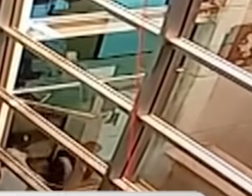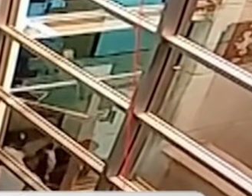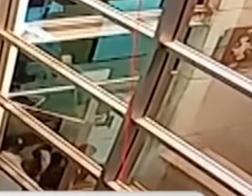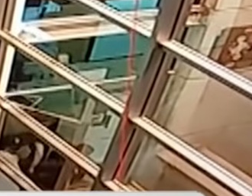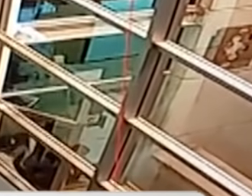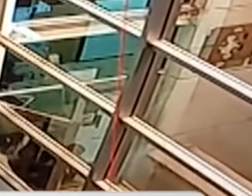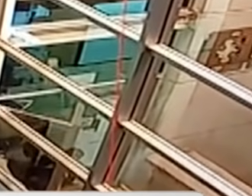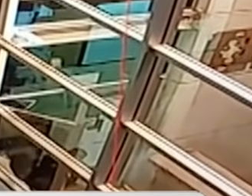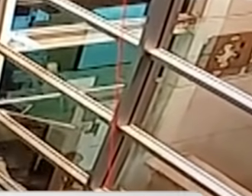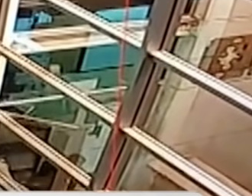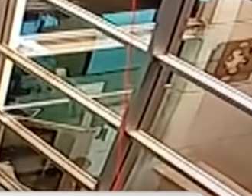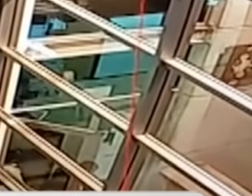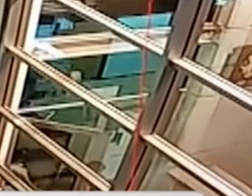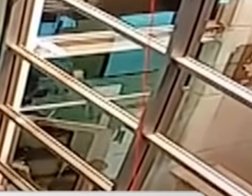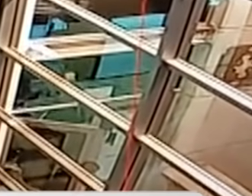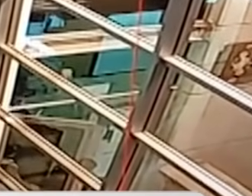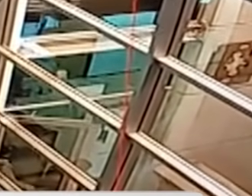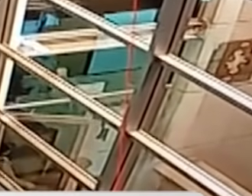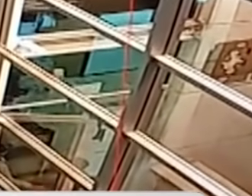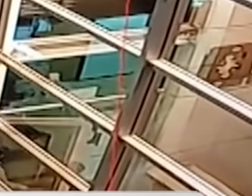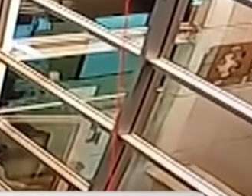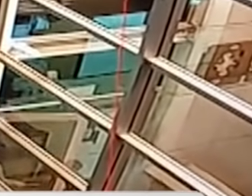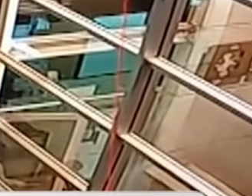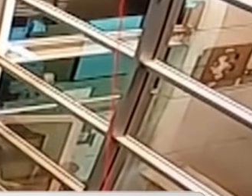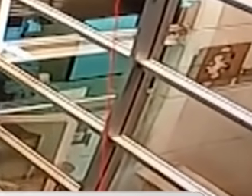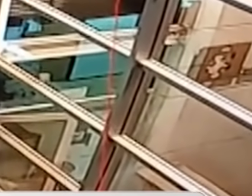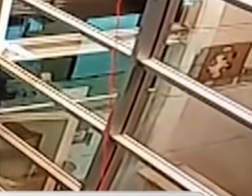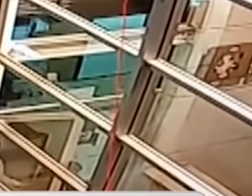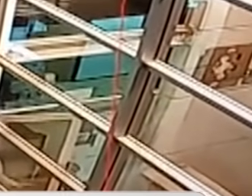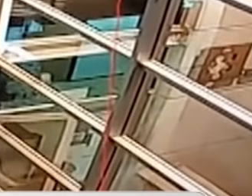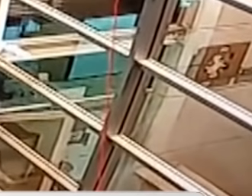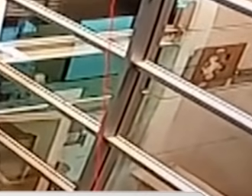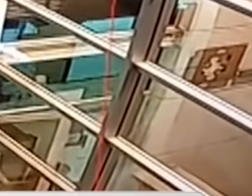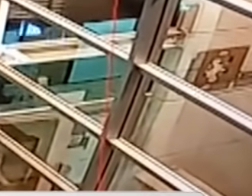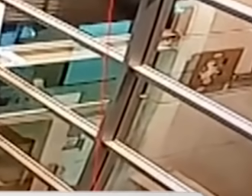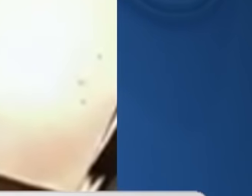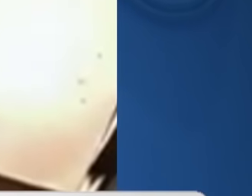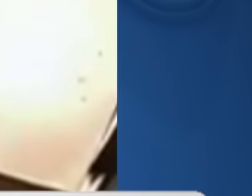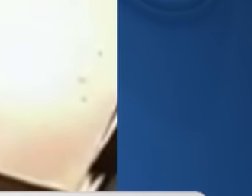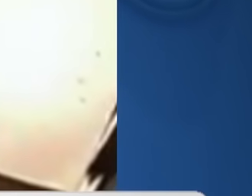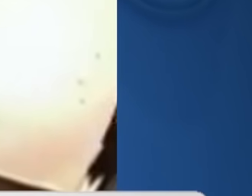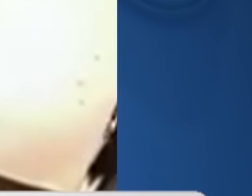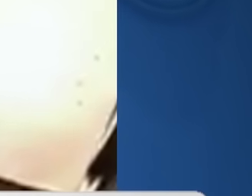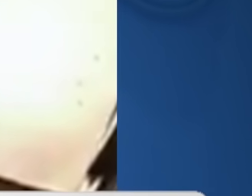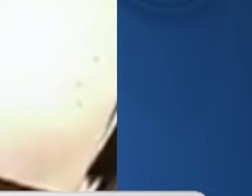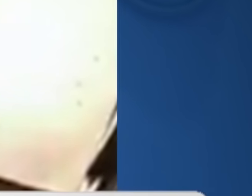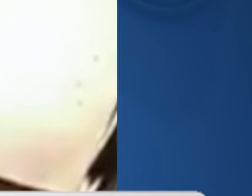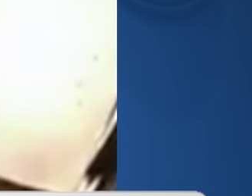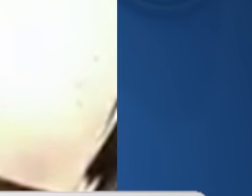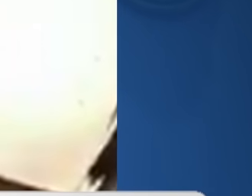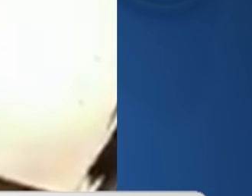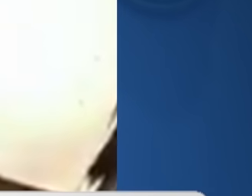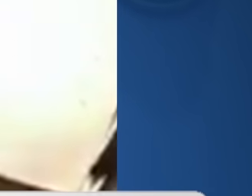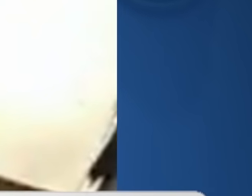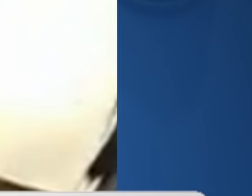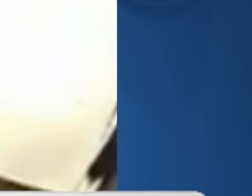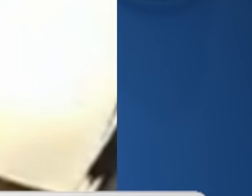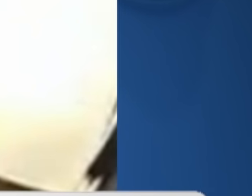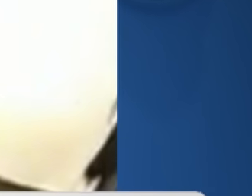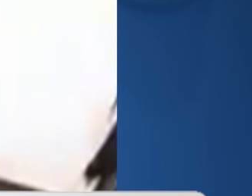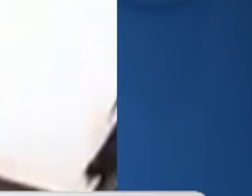Impresionante intento de fuga en Medellín. Un hombre se lanzó por una ventana y cayó en la recepción del búnker